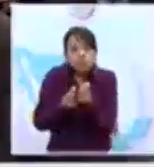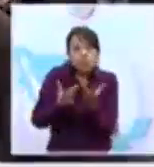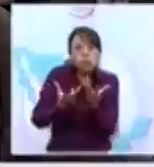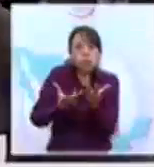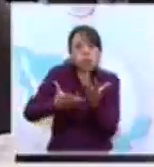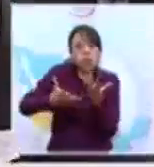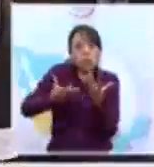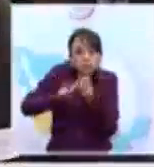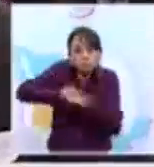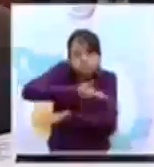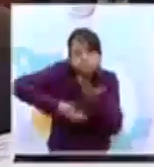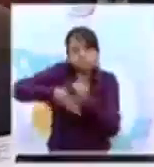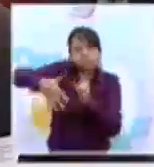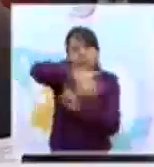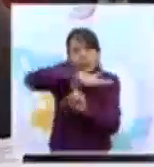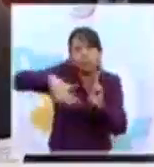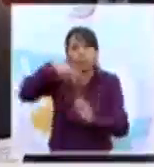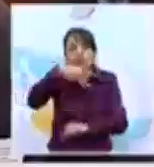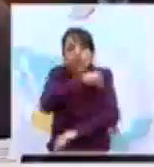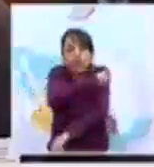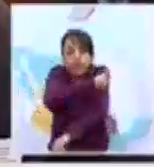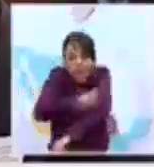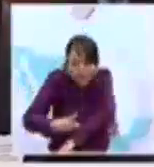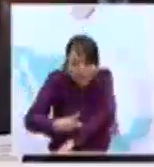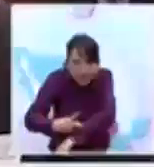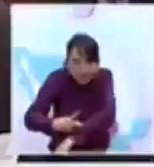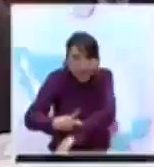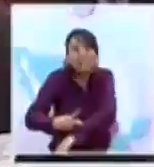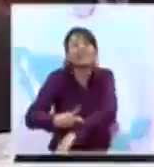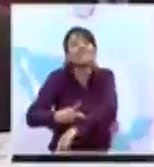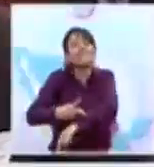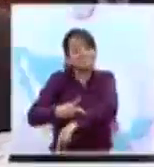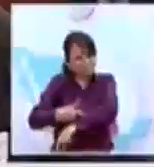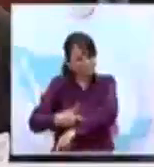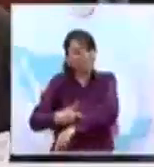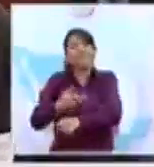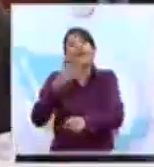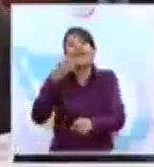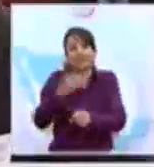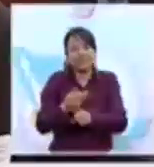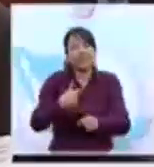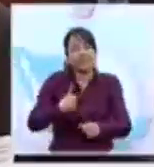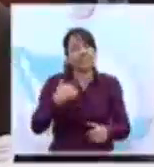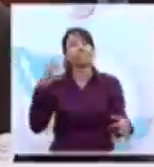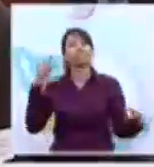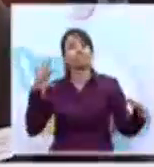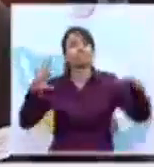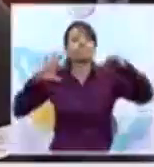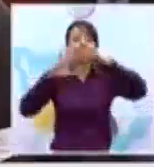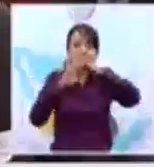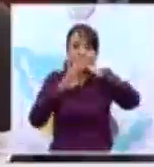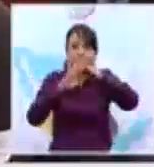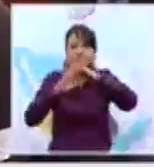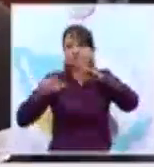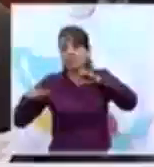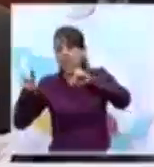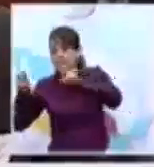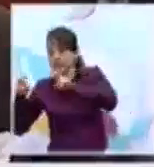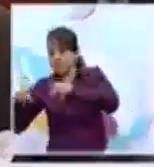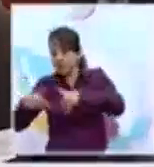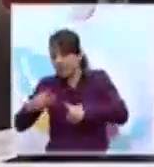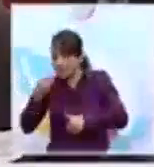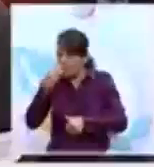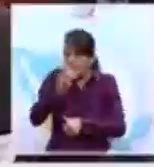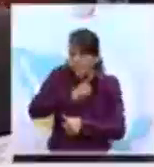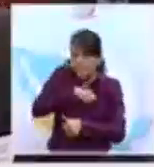familia. Y aquí es donde entra el tema que sí ya conecta mucho de alimentación y familia. Los procesos y los